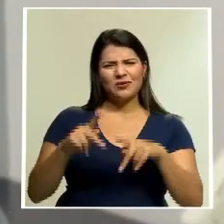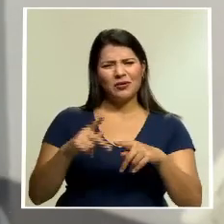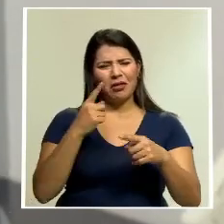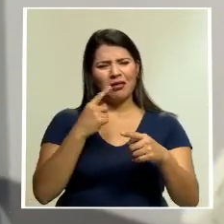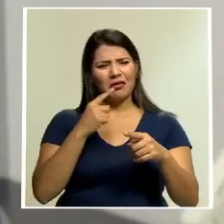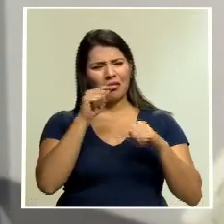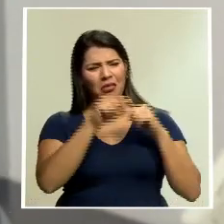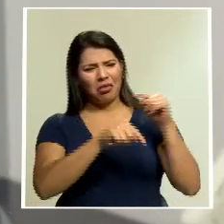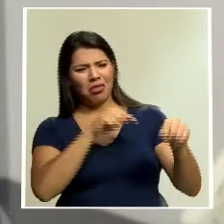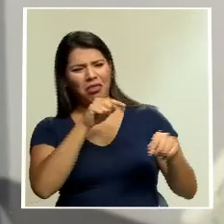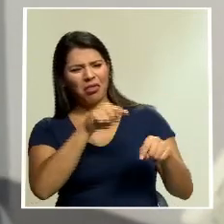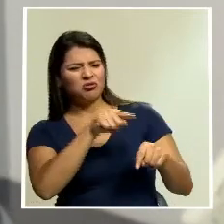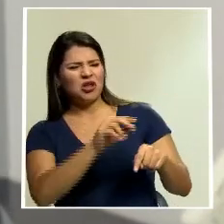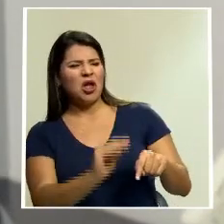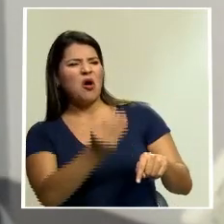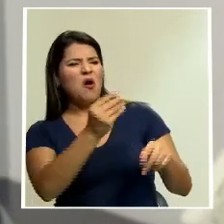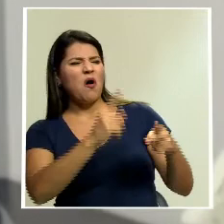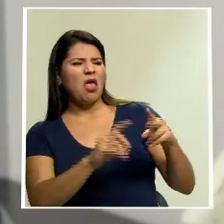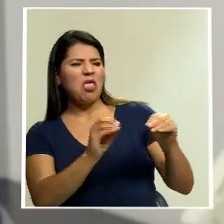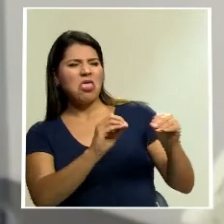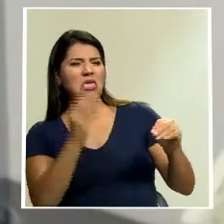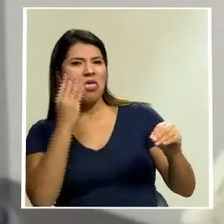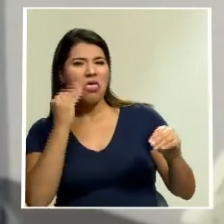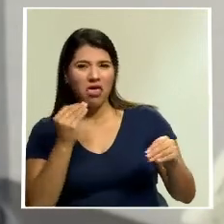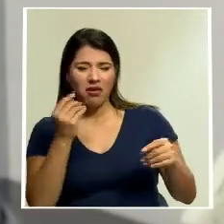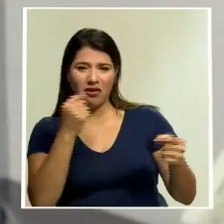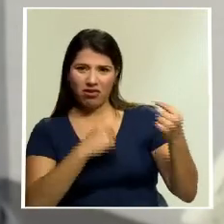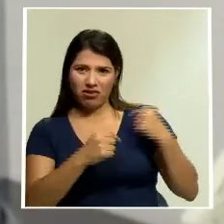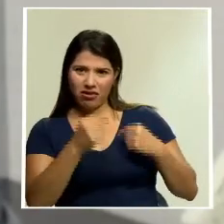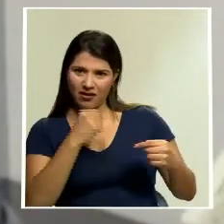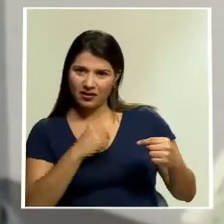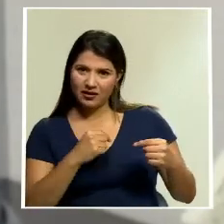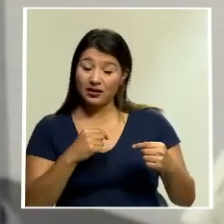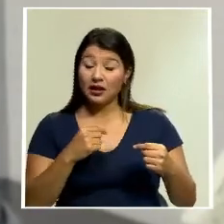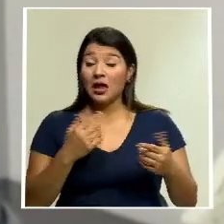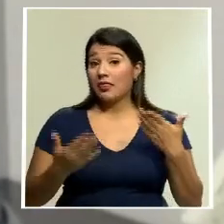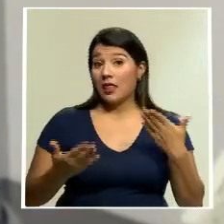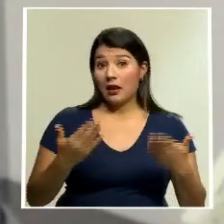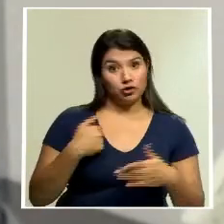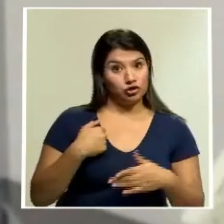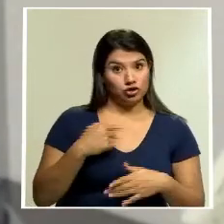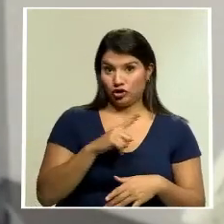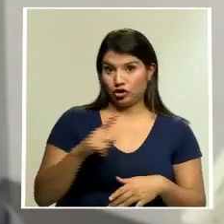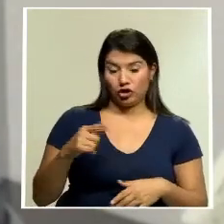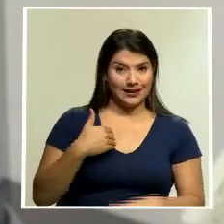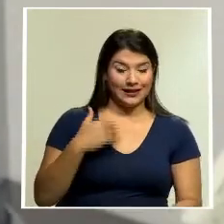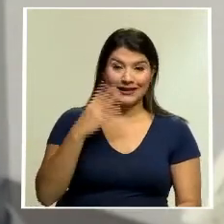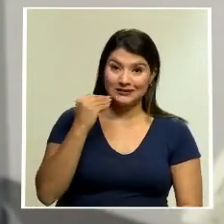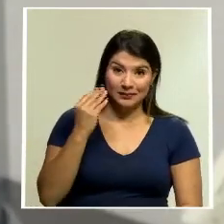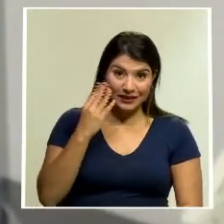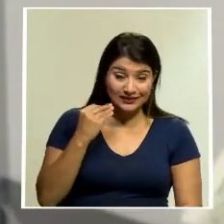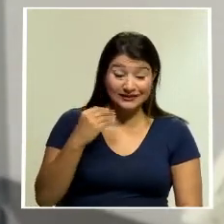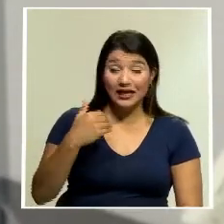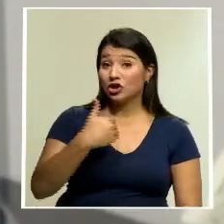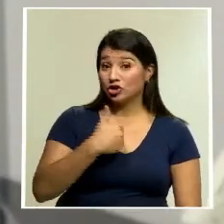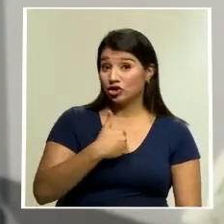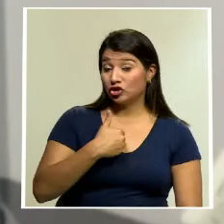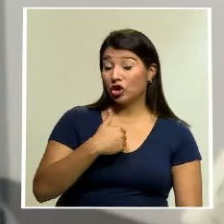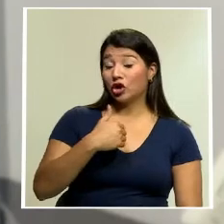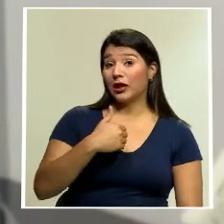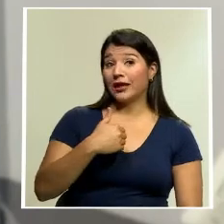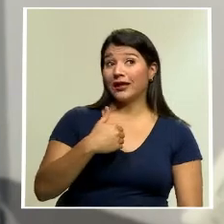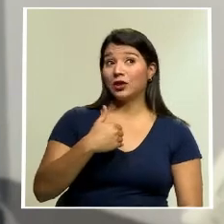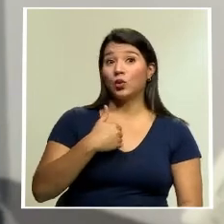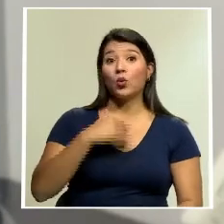edad, sino la experiencia. Y posiblemente en ese momento no tenía la experiencia. Estuve 8 años de